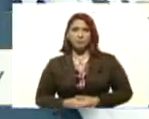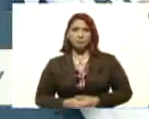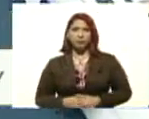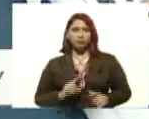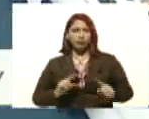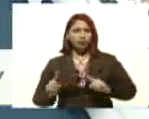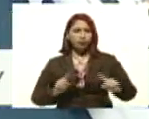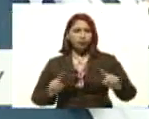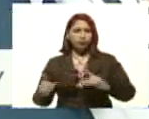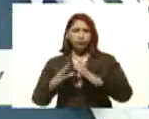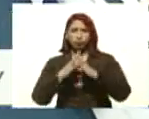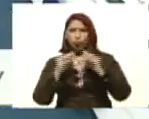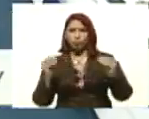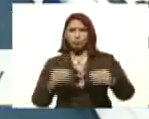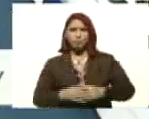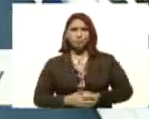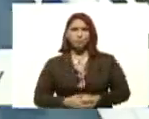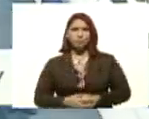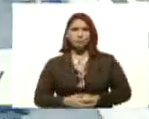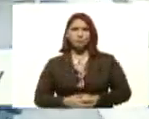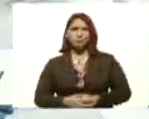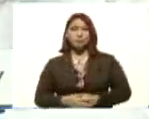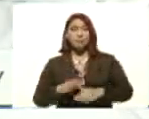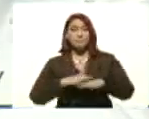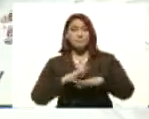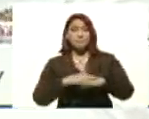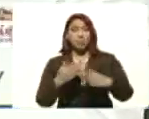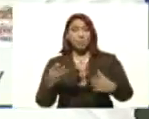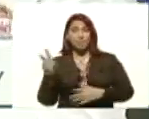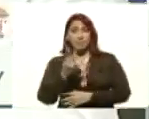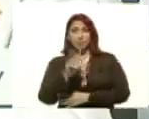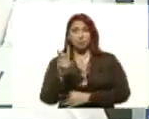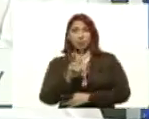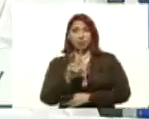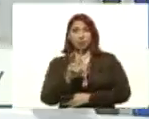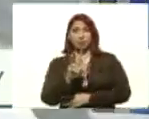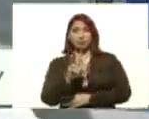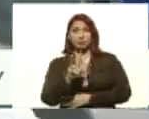afinando todo, porque Venezuela